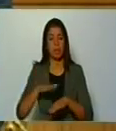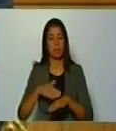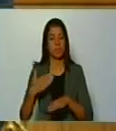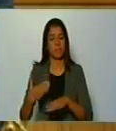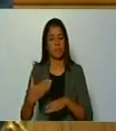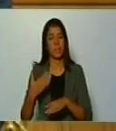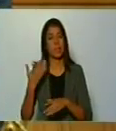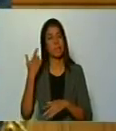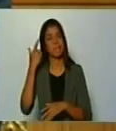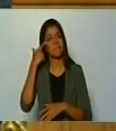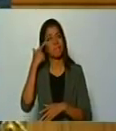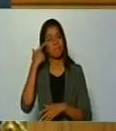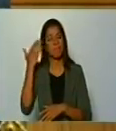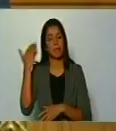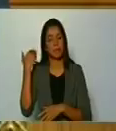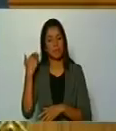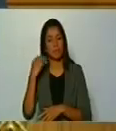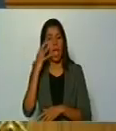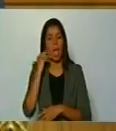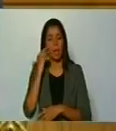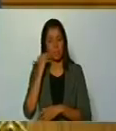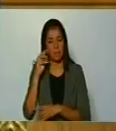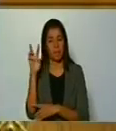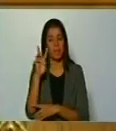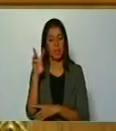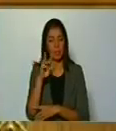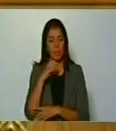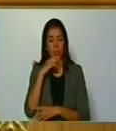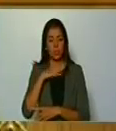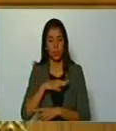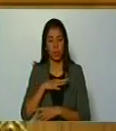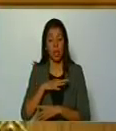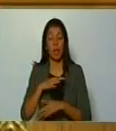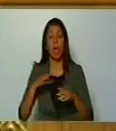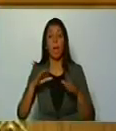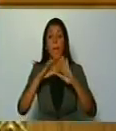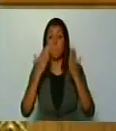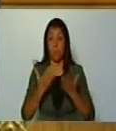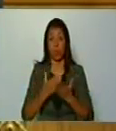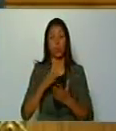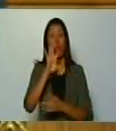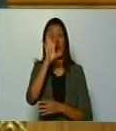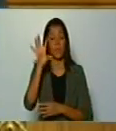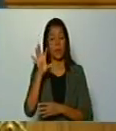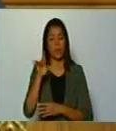tiene para Venezuela y para el mundo también,